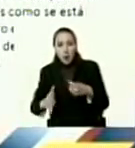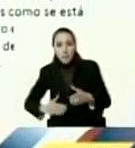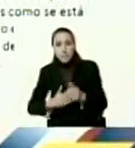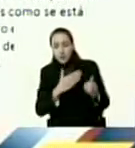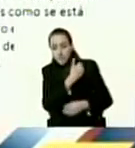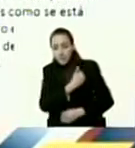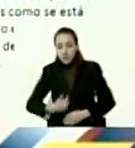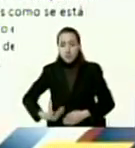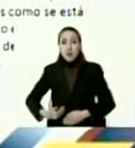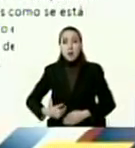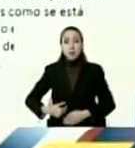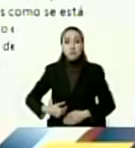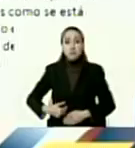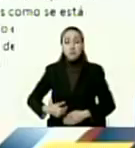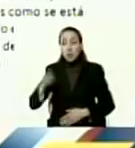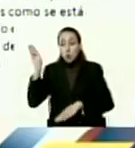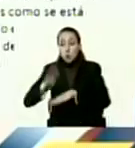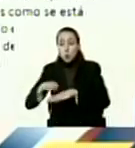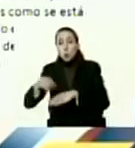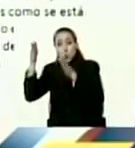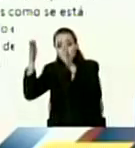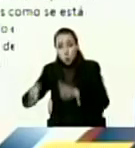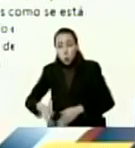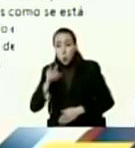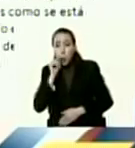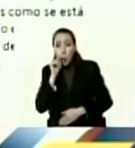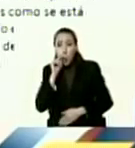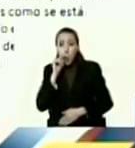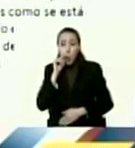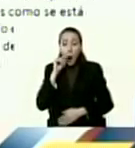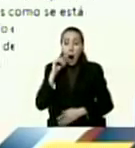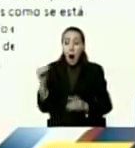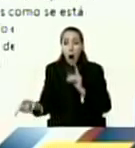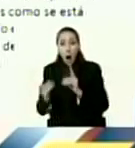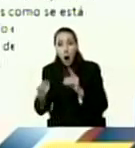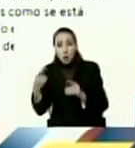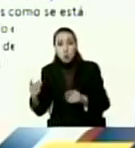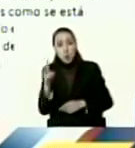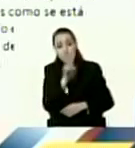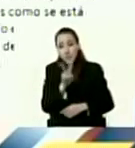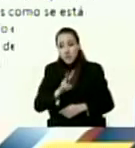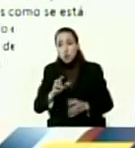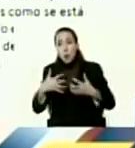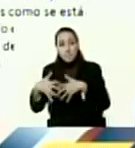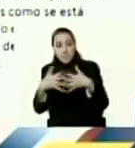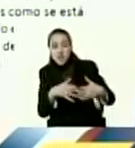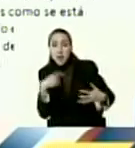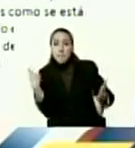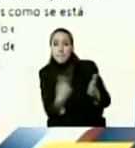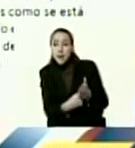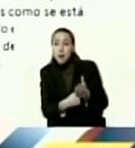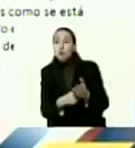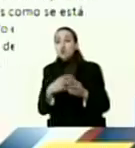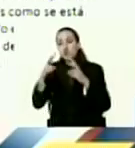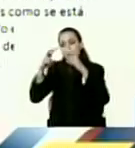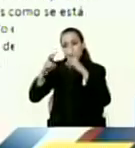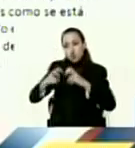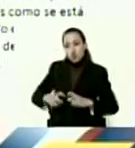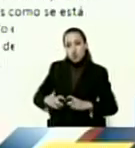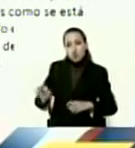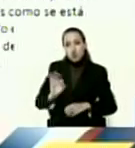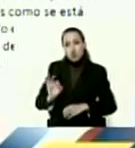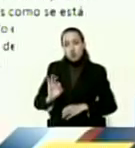a alguno de sus lugartenientes a hablar con los empresarios venezolanos y le decía, o me das tanto o te investigamos por la Comisión de